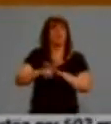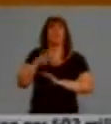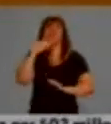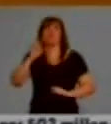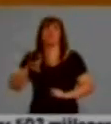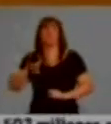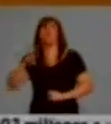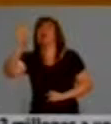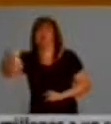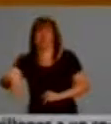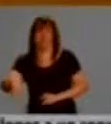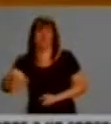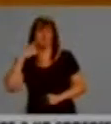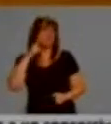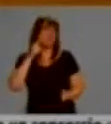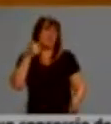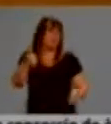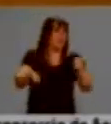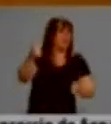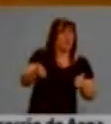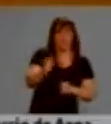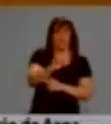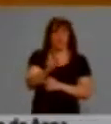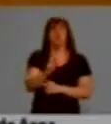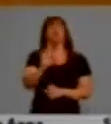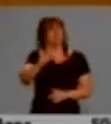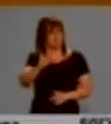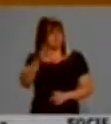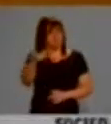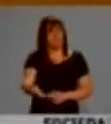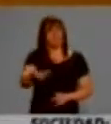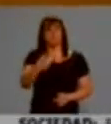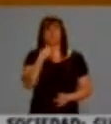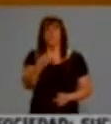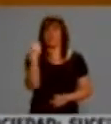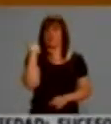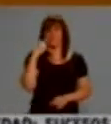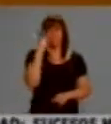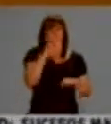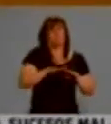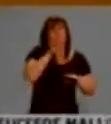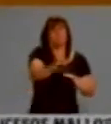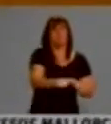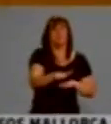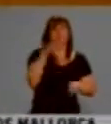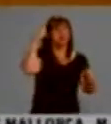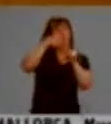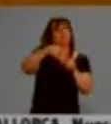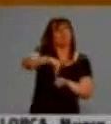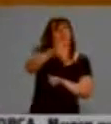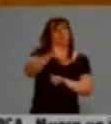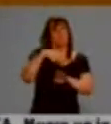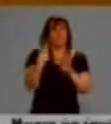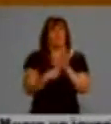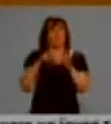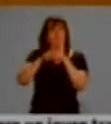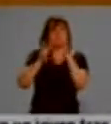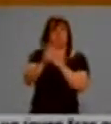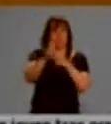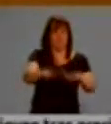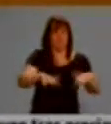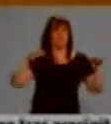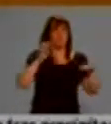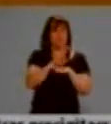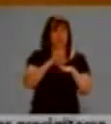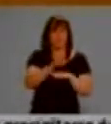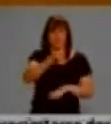vamos a competir. Lo importante es señalar que sí, ayer se dio el primer paso para aprobar una ley de transparencia en esta Cámara. Y nosotros